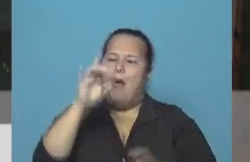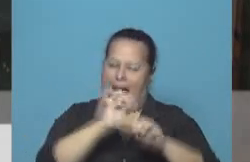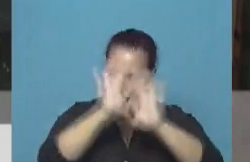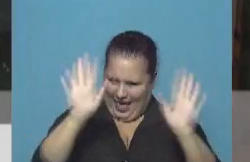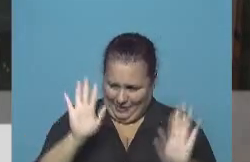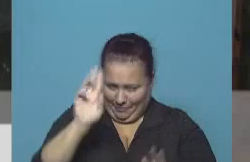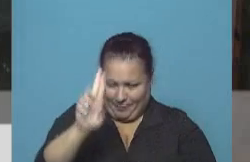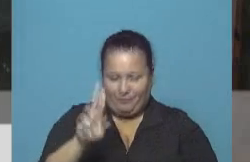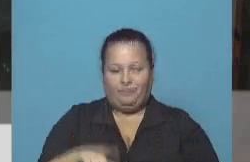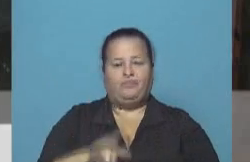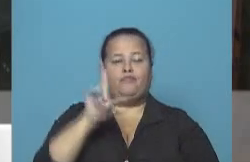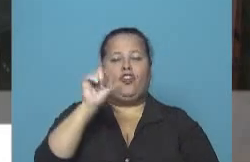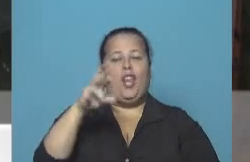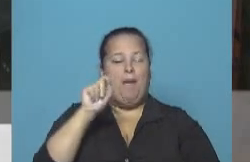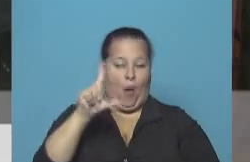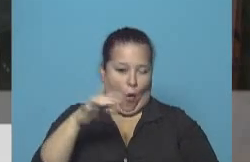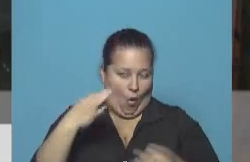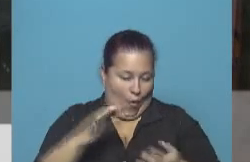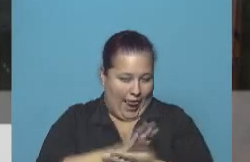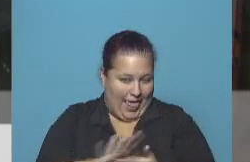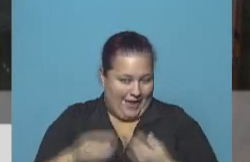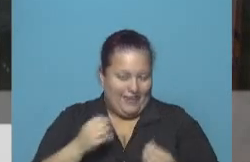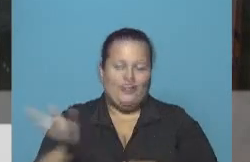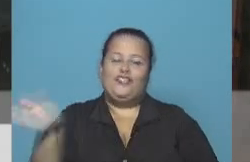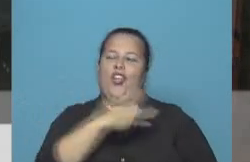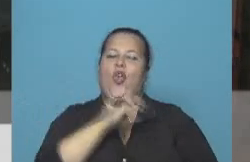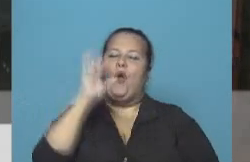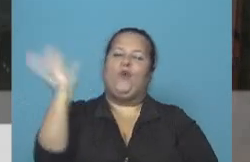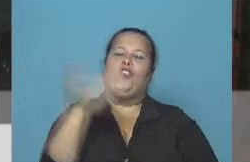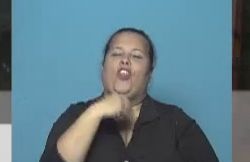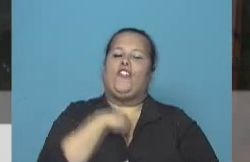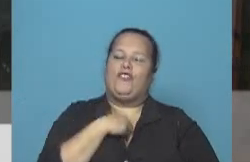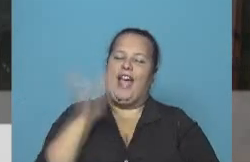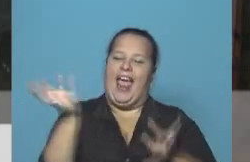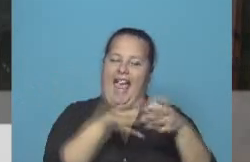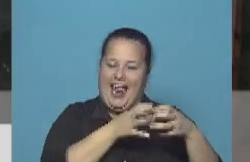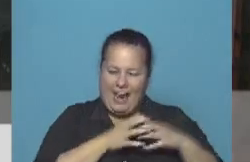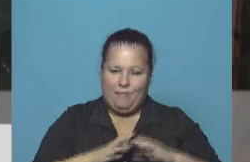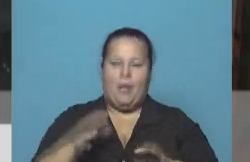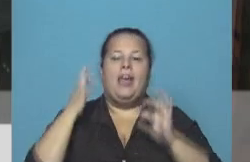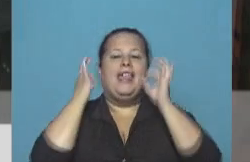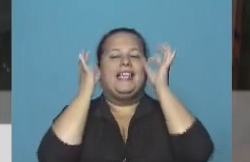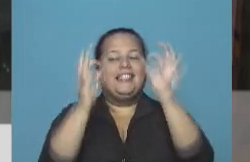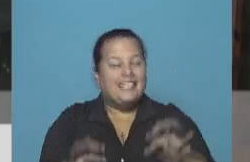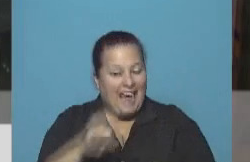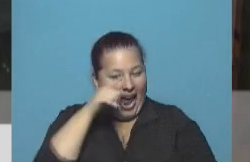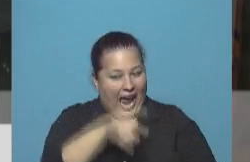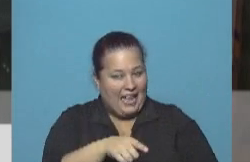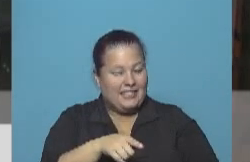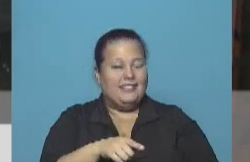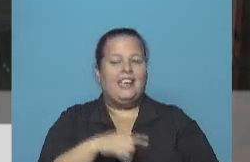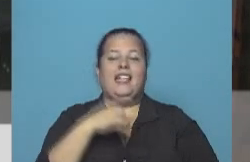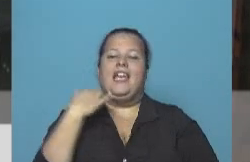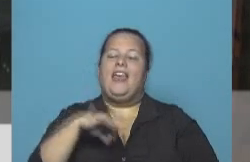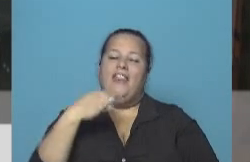importante contable los clubes y todos los cincos restos los equipos para llegar a esta instancia